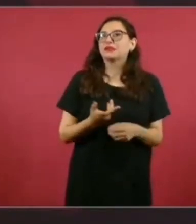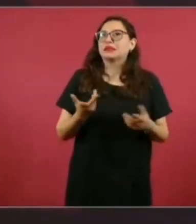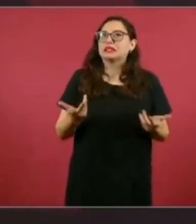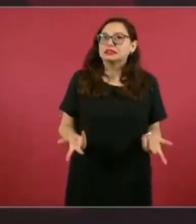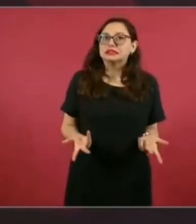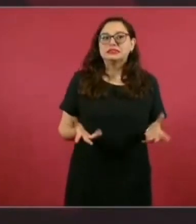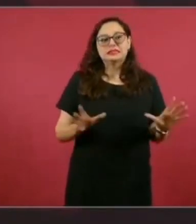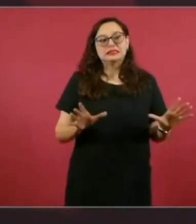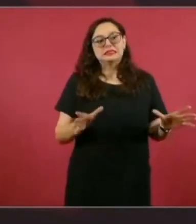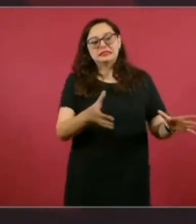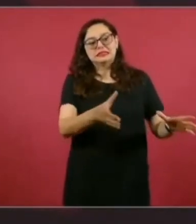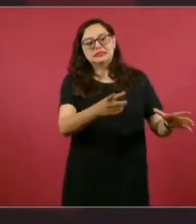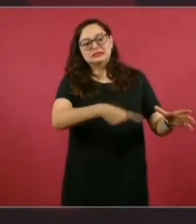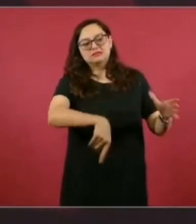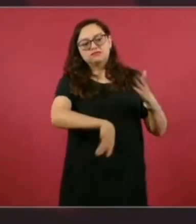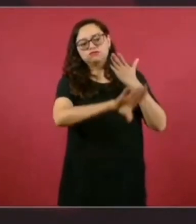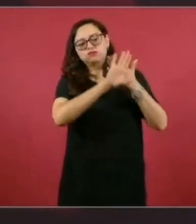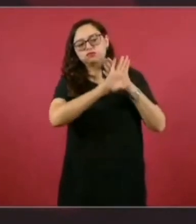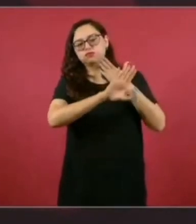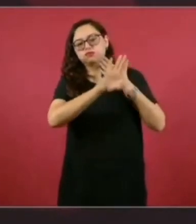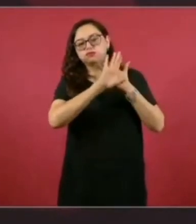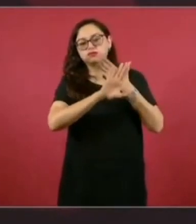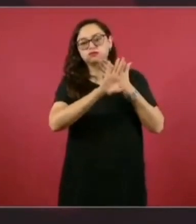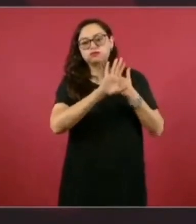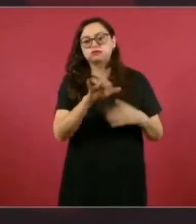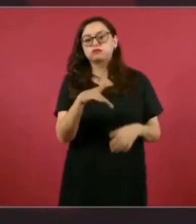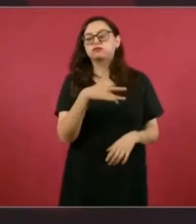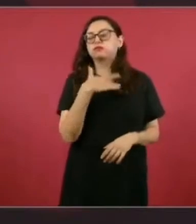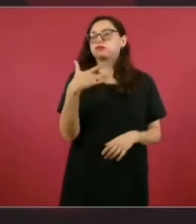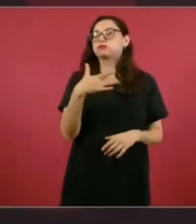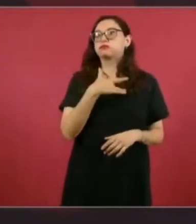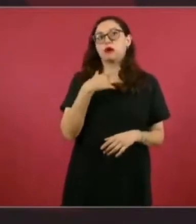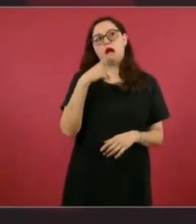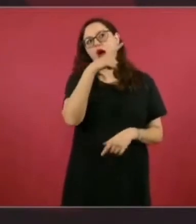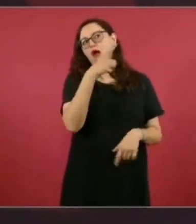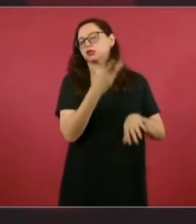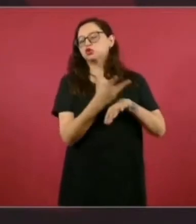de querer sentirse superior